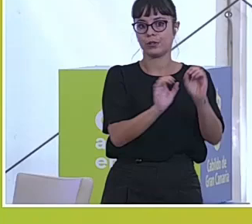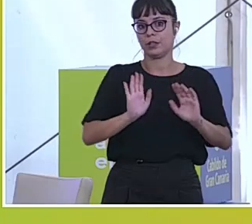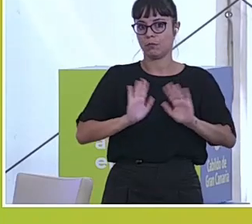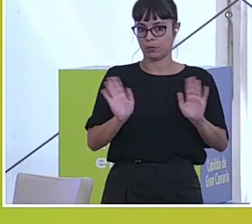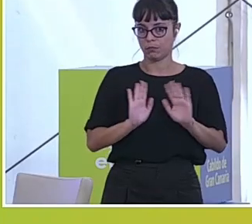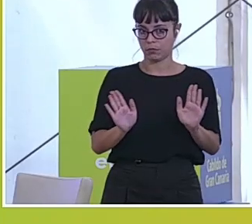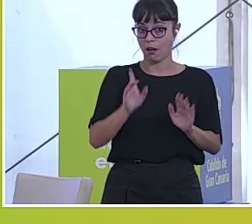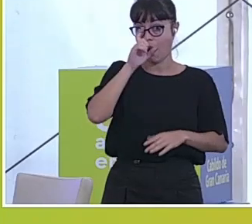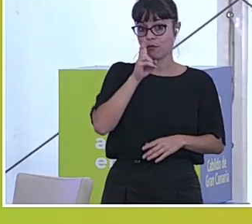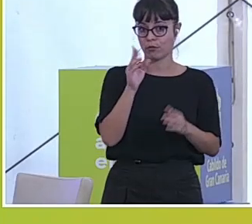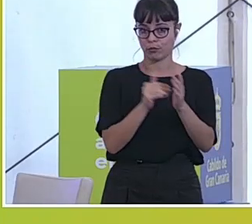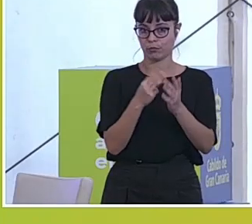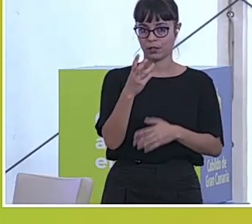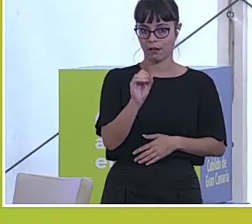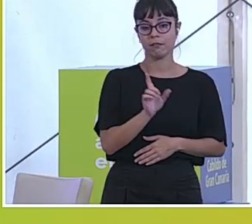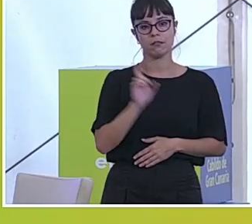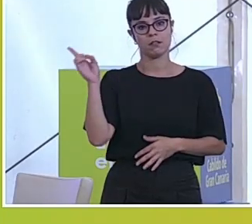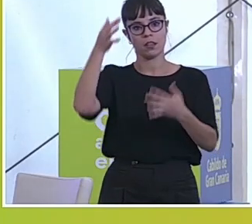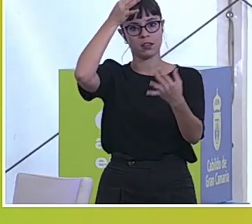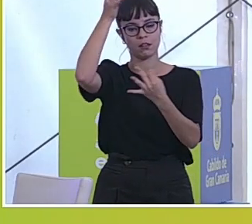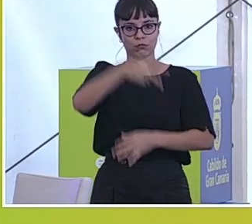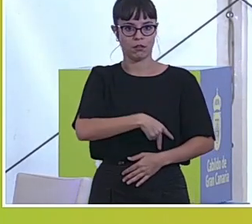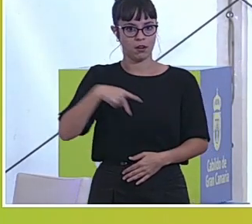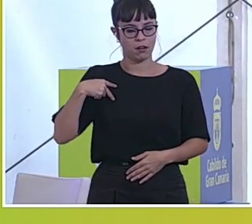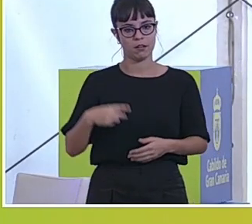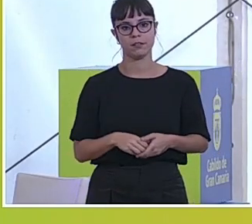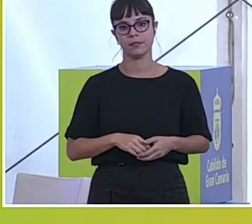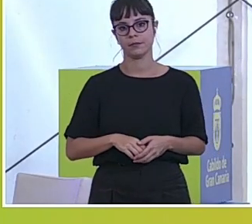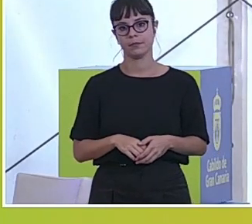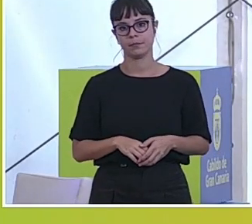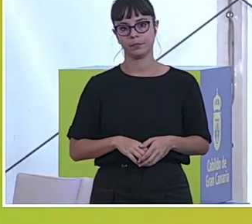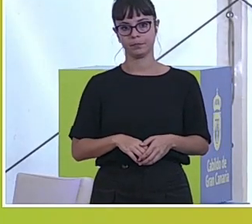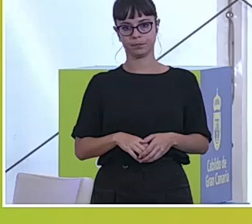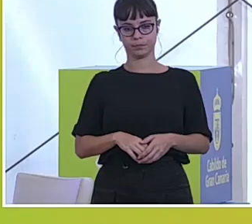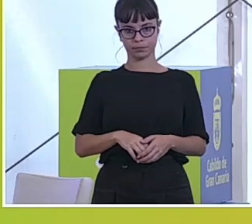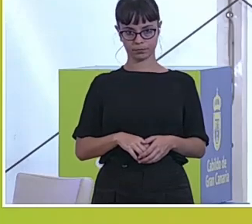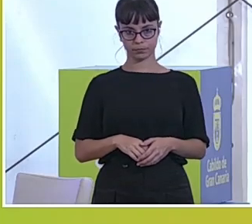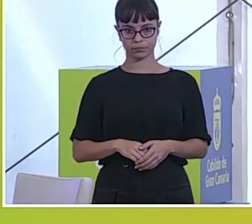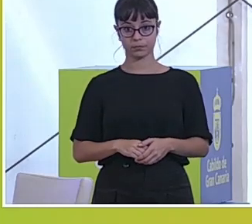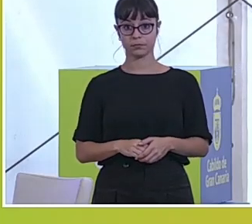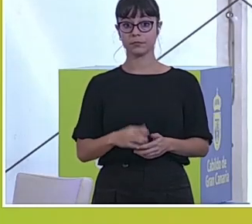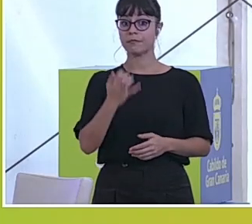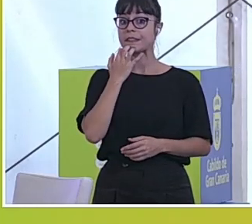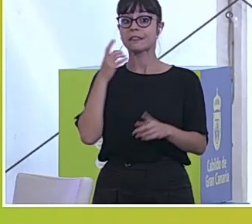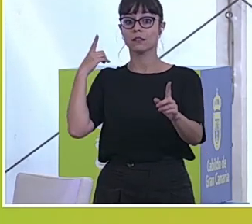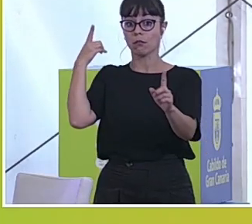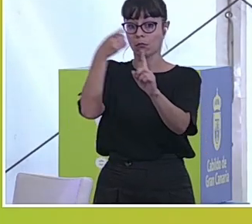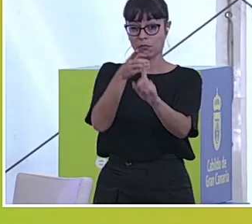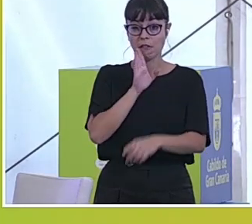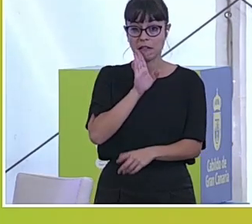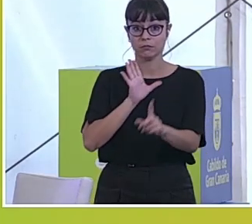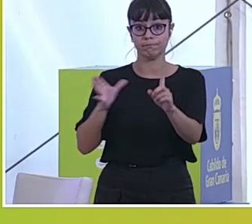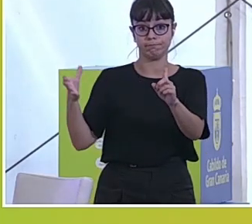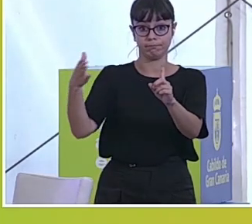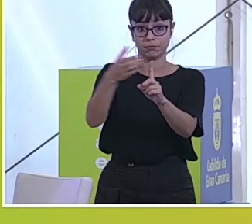Y aquí pueden ver, pues, lo que se ha planteado ahí, ¿no? Estaríamos hablando de que si se consigue ese objetivo, la cobertura de demanda